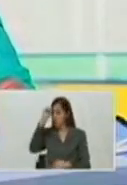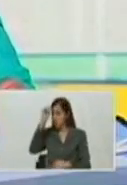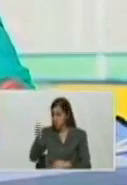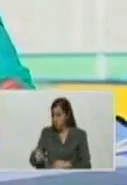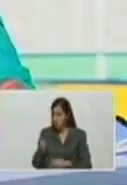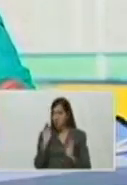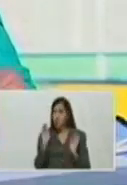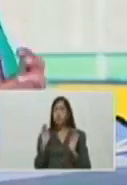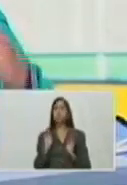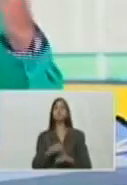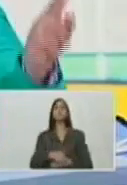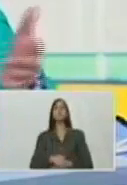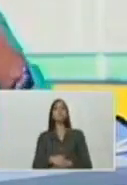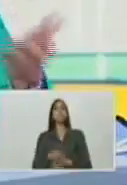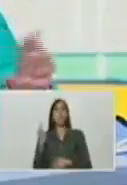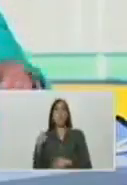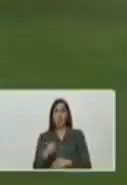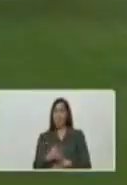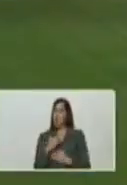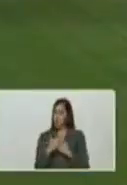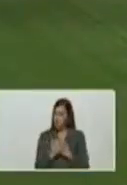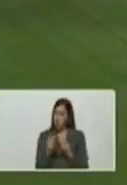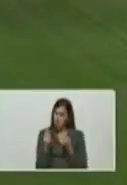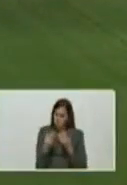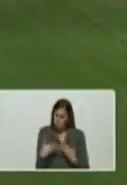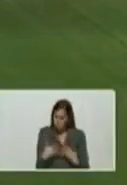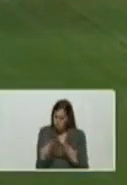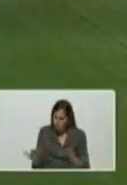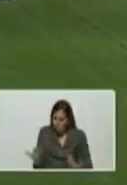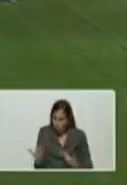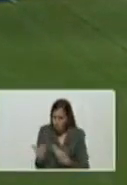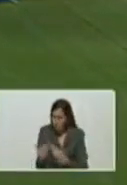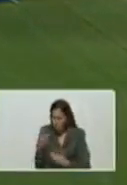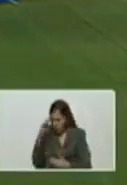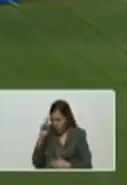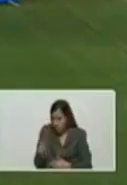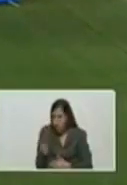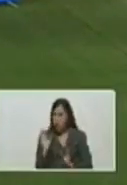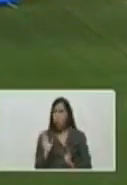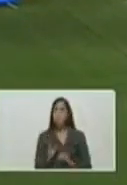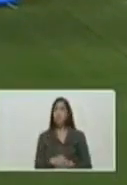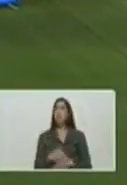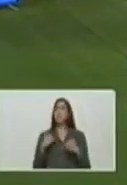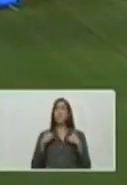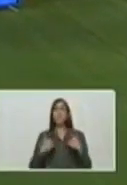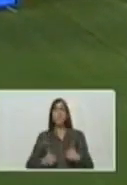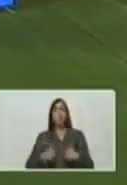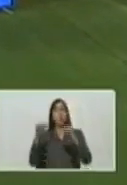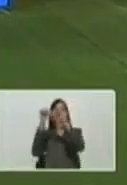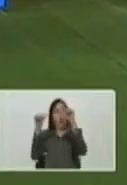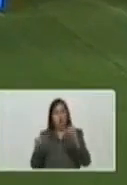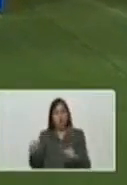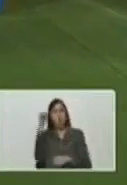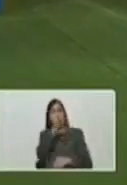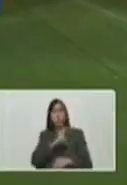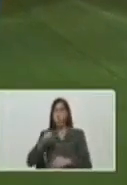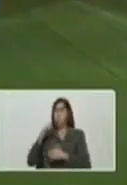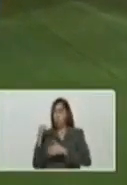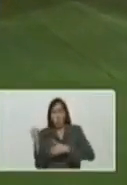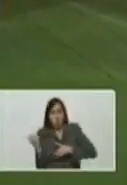potro, a quien le tenemos mucho cariño. Yo le tengo mucho cariño al potro, mucho respeto, como ser humano, como artista, como Grandes Ligas